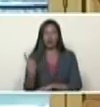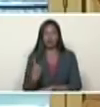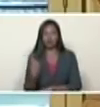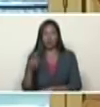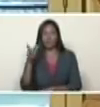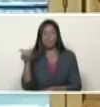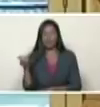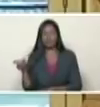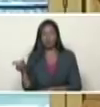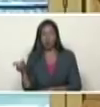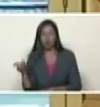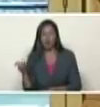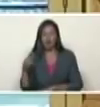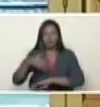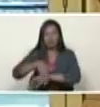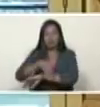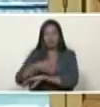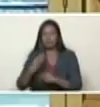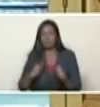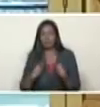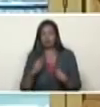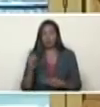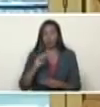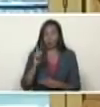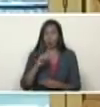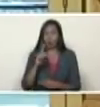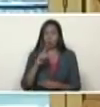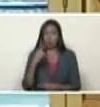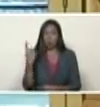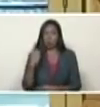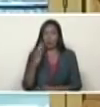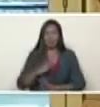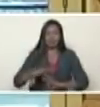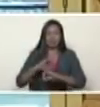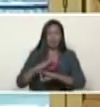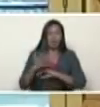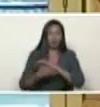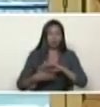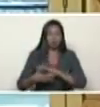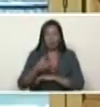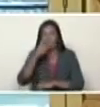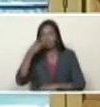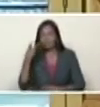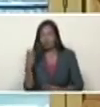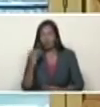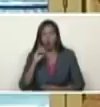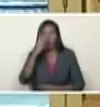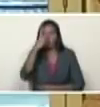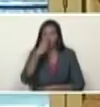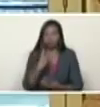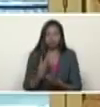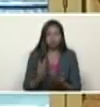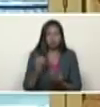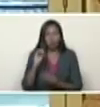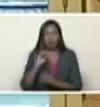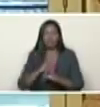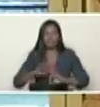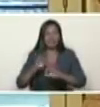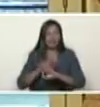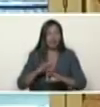situación de calle, uno solo en todo el país, uno. Ni por problemas de droga, ni de pobreza, ni de nada.